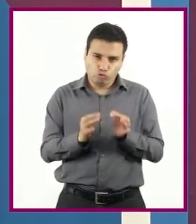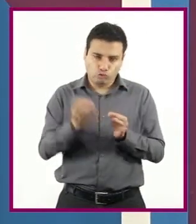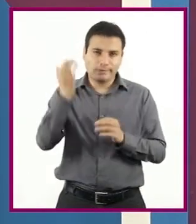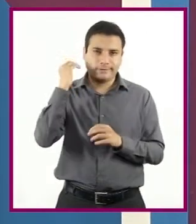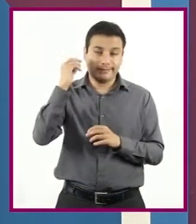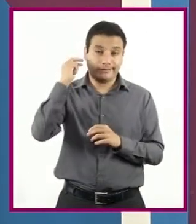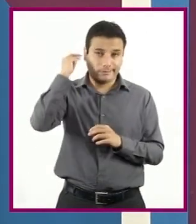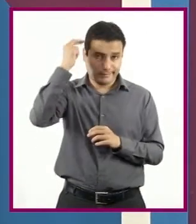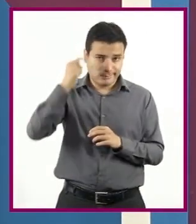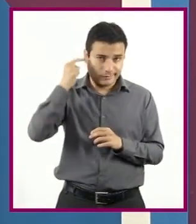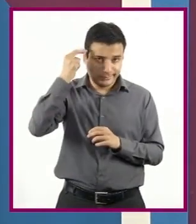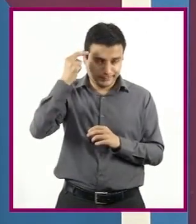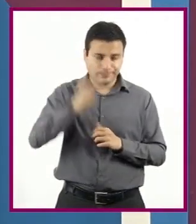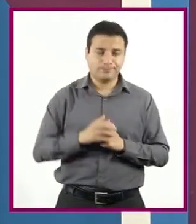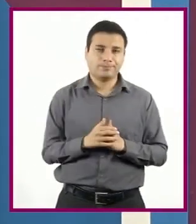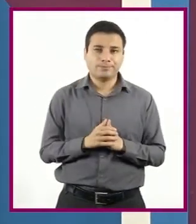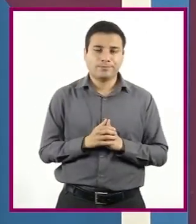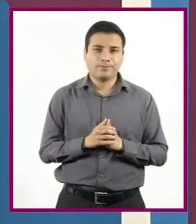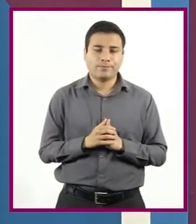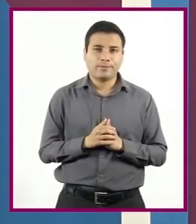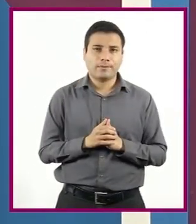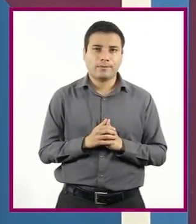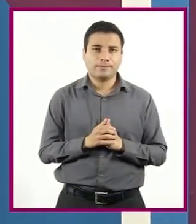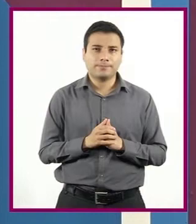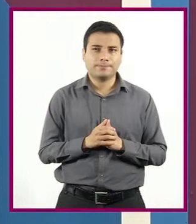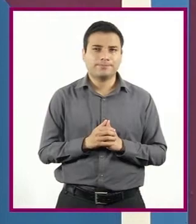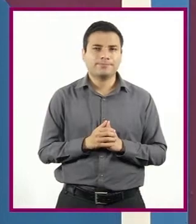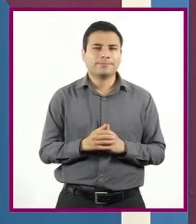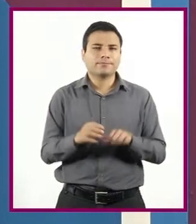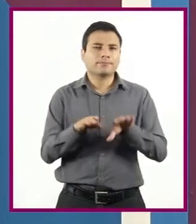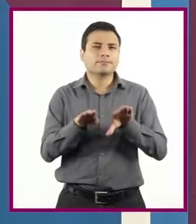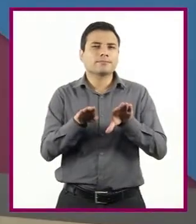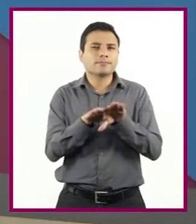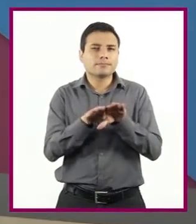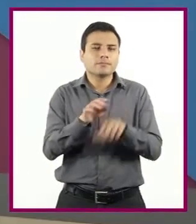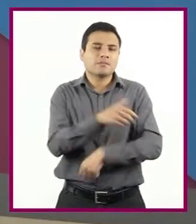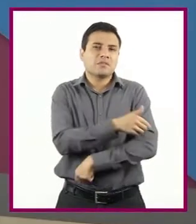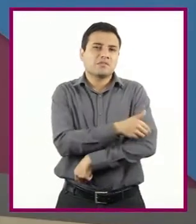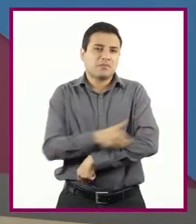México Tenochtitlan. Eran básicamente una nobleza hereditaria.